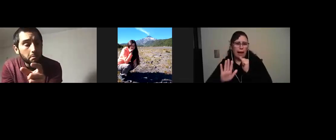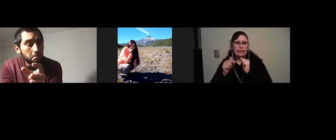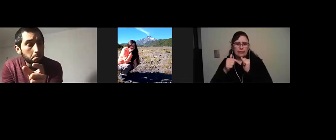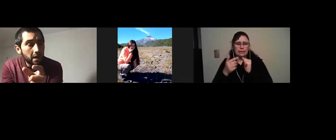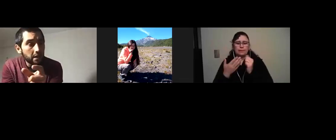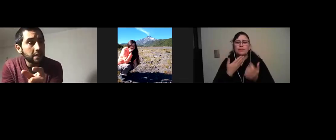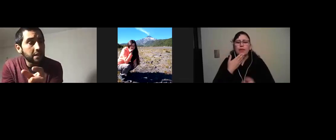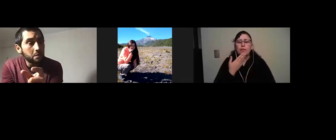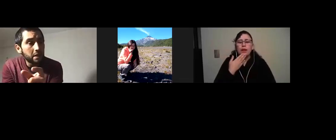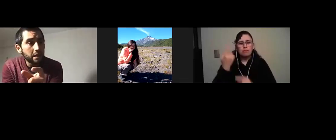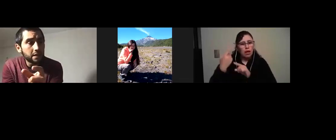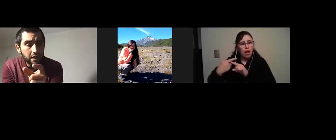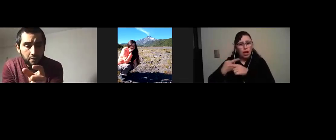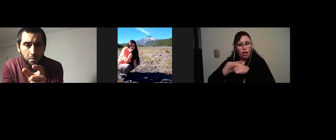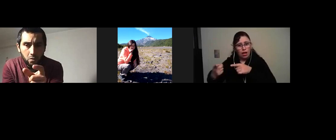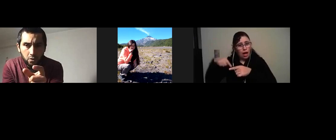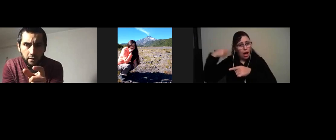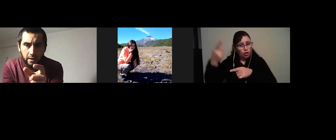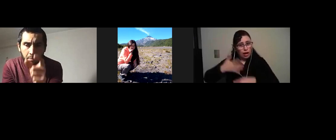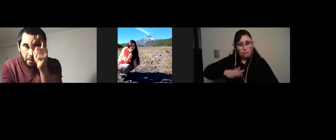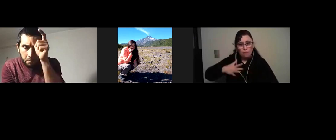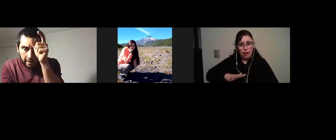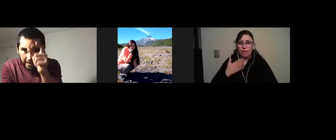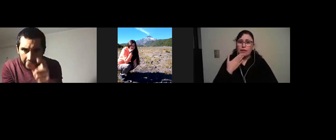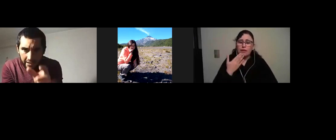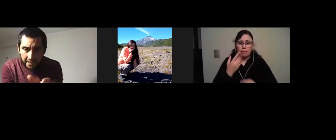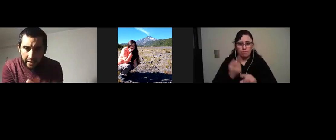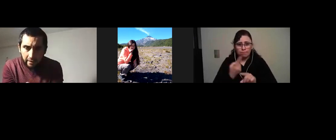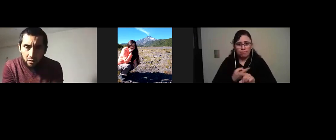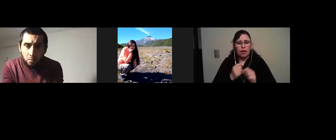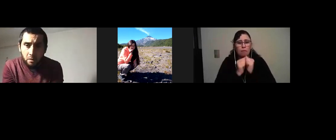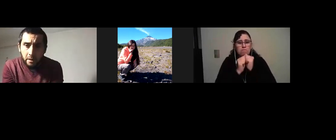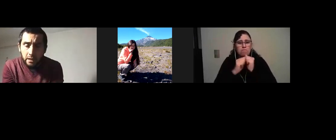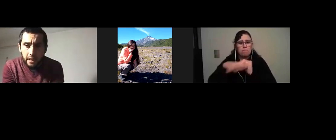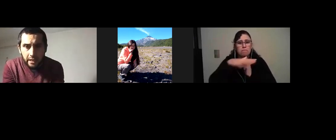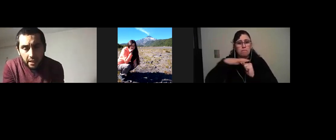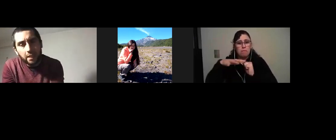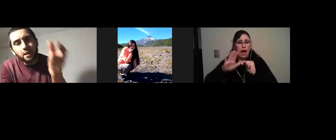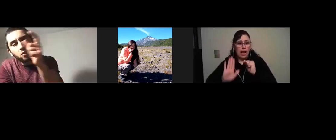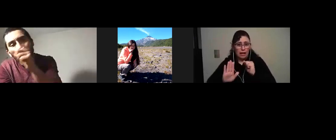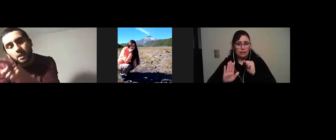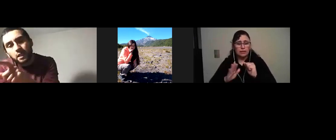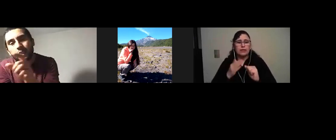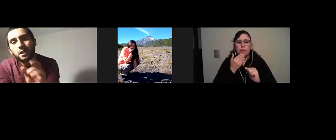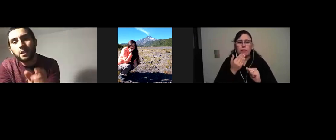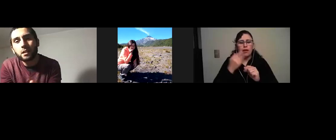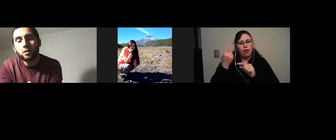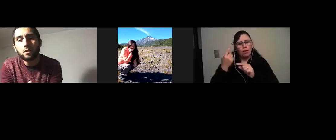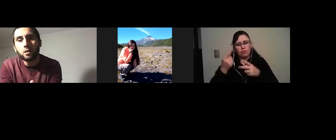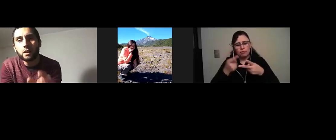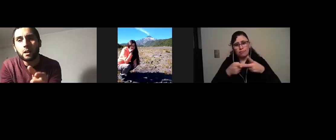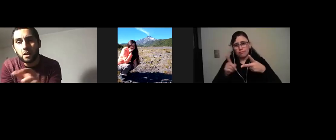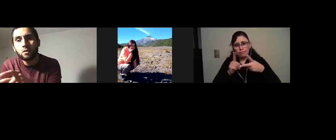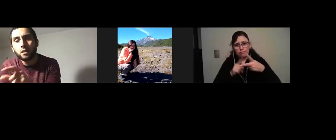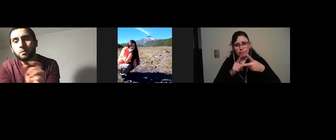el martes, en esta misma clase, hablamos sobre parálisis cerebral propiamente tal, y la subsiguiente,